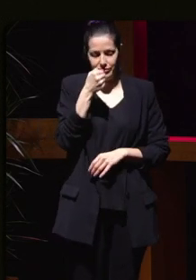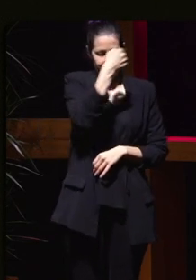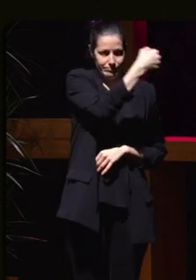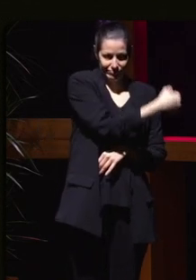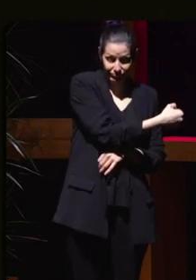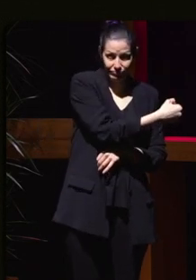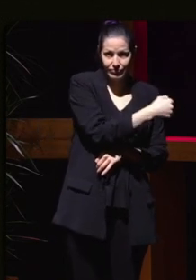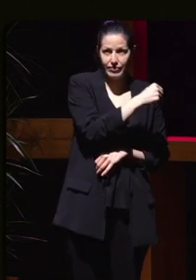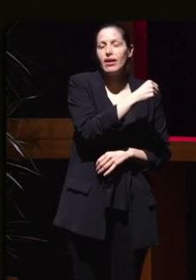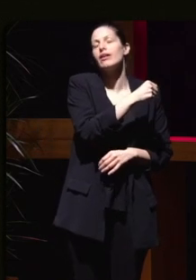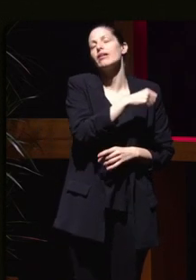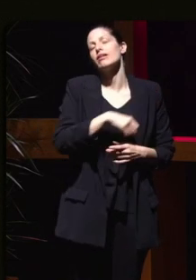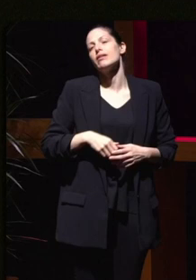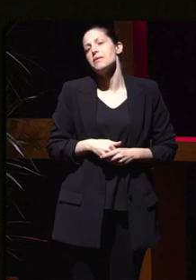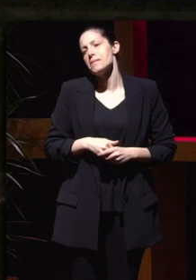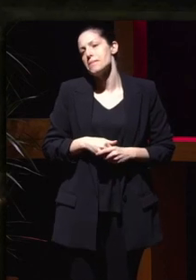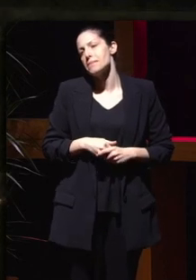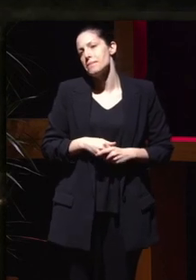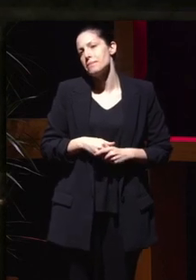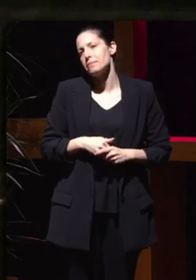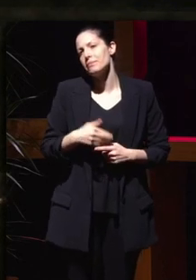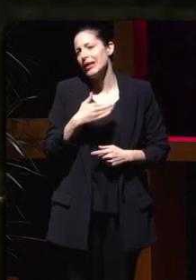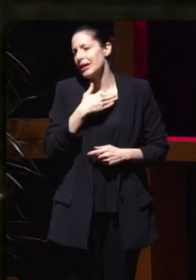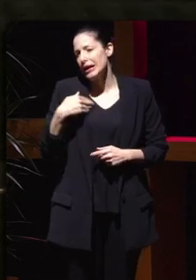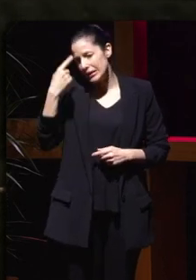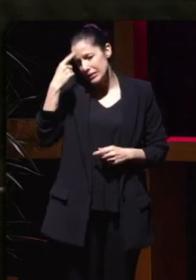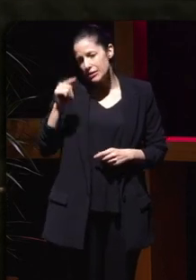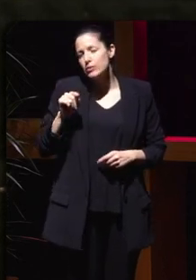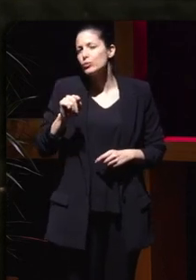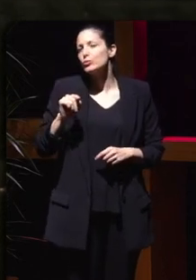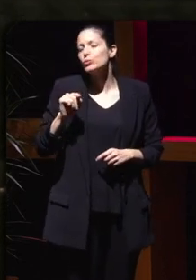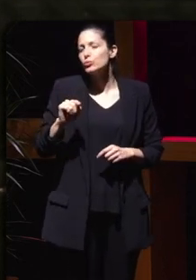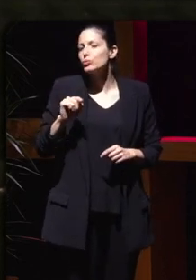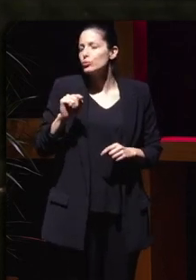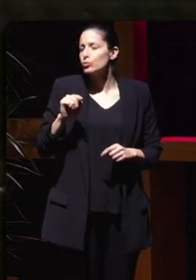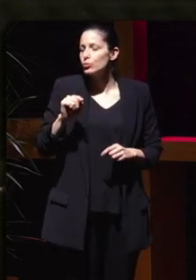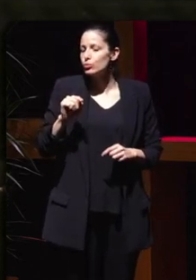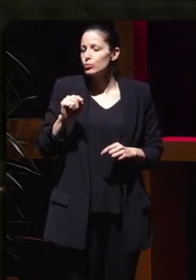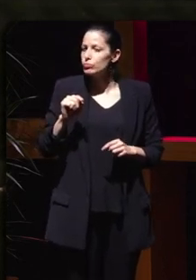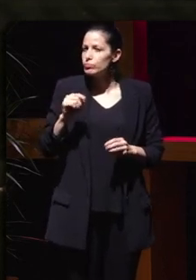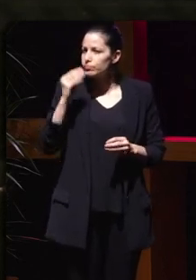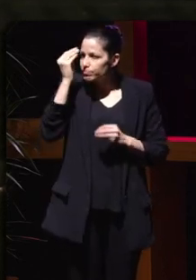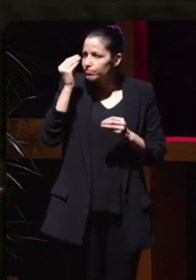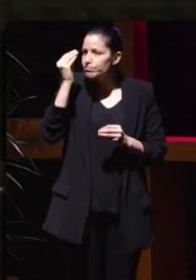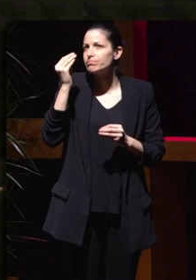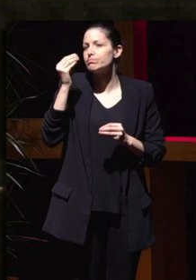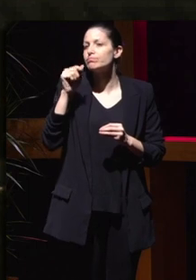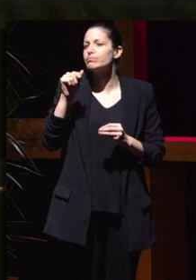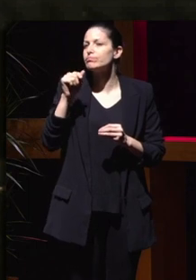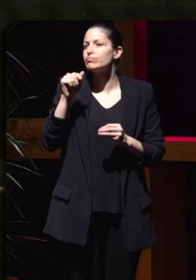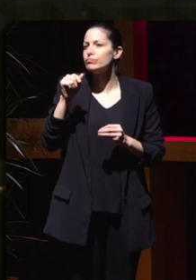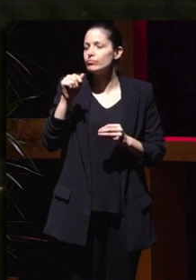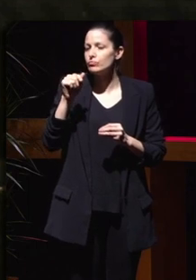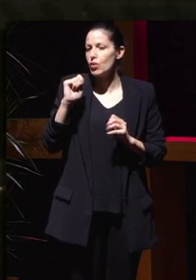Laura Ferrero Me gustaría saber cómo chegó esa oferta o esa propuesta de